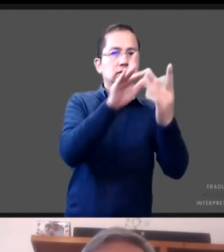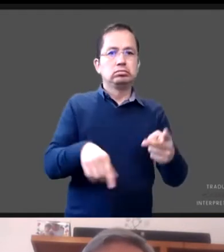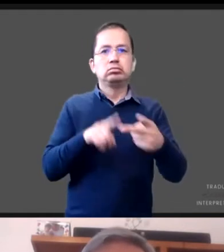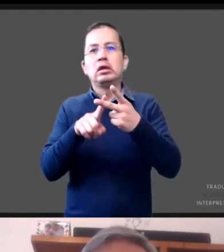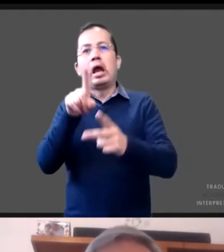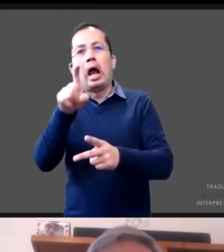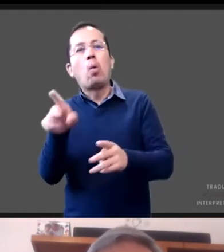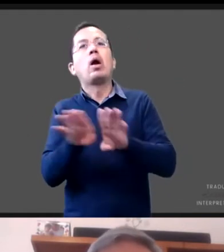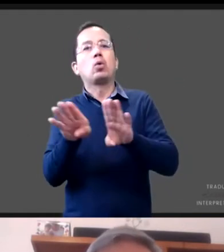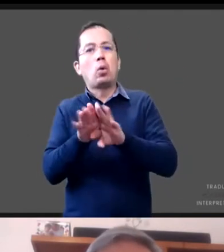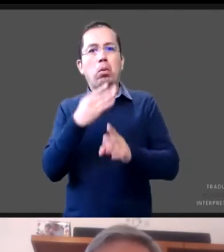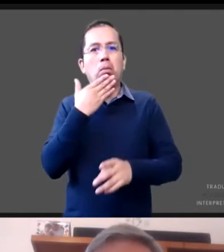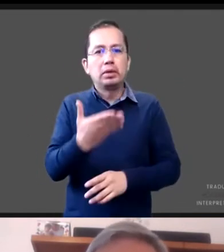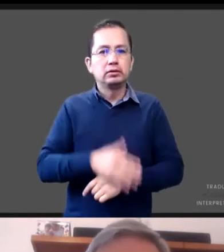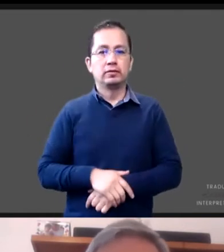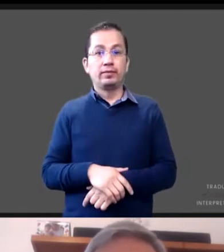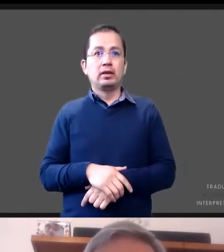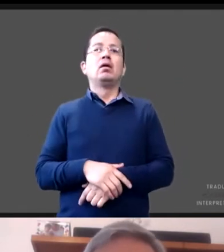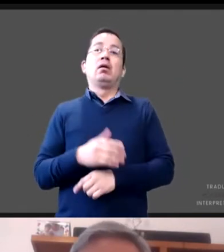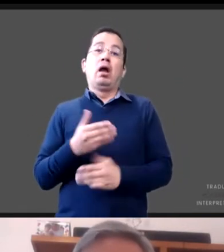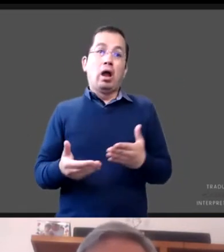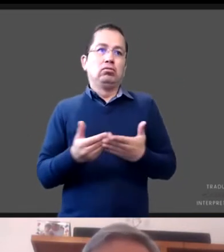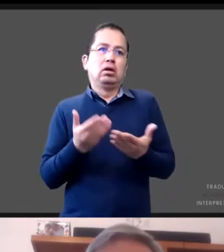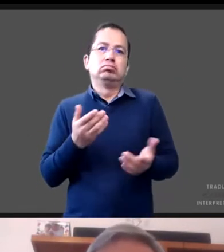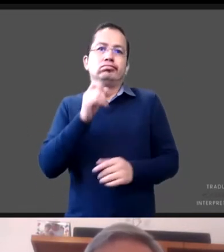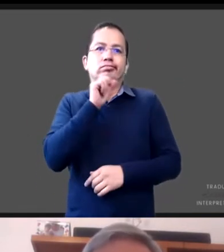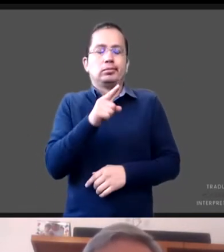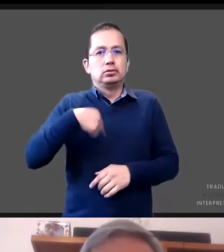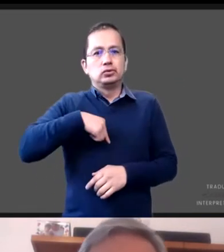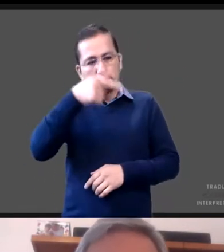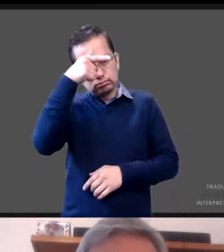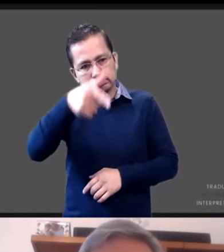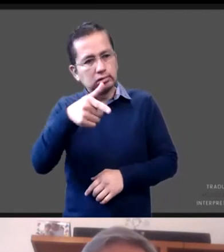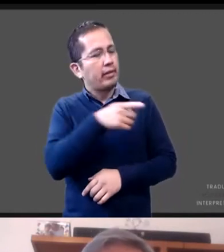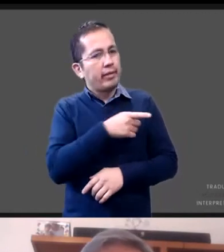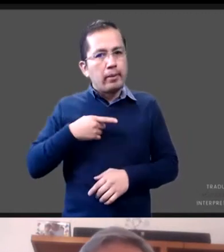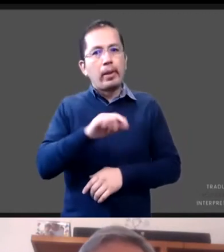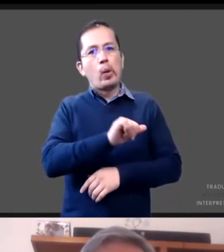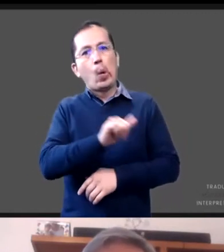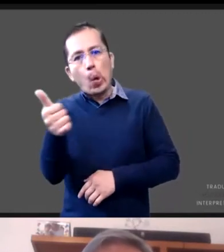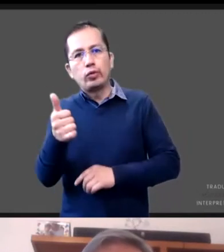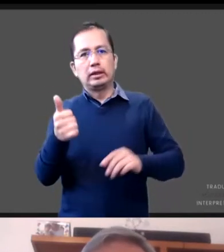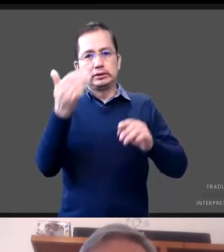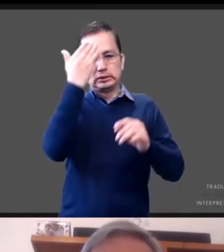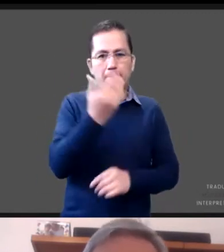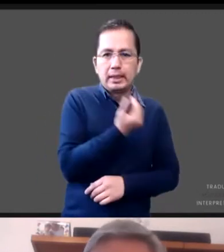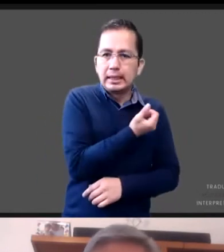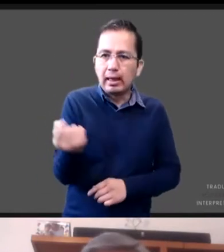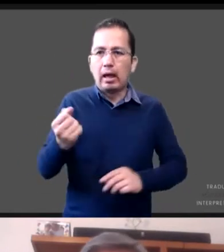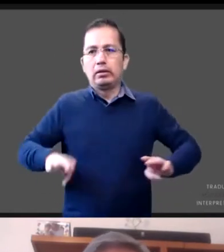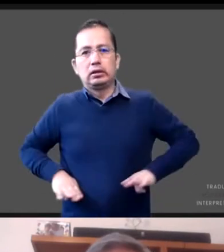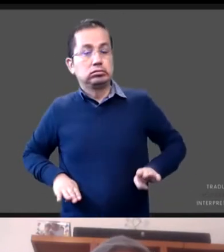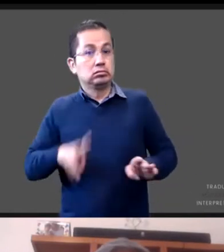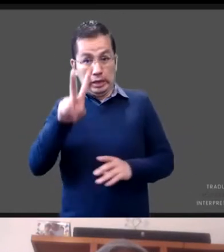habilidades que vimos que se requieren y que no están en la currícula general. Francesco Tonucci, que salió